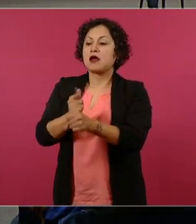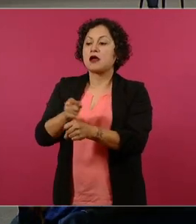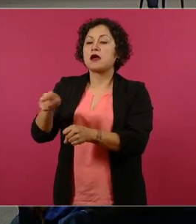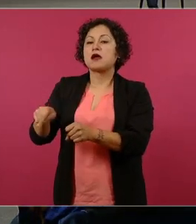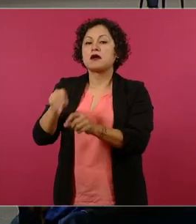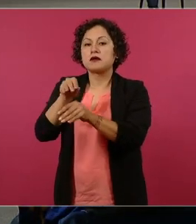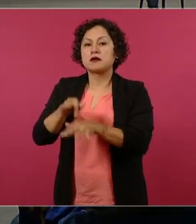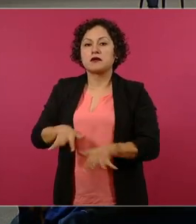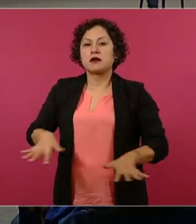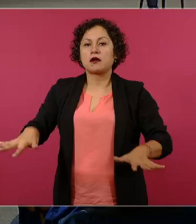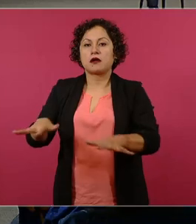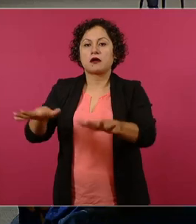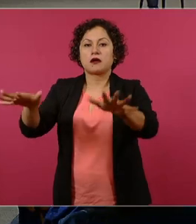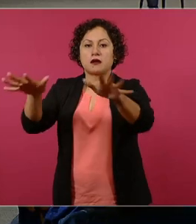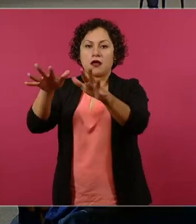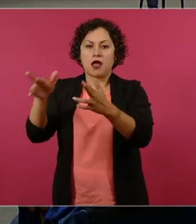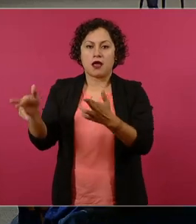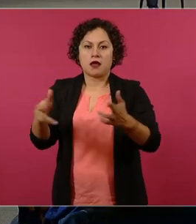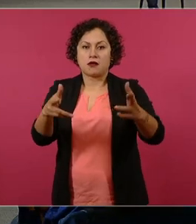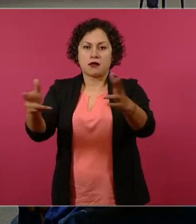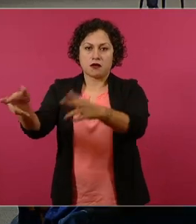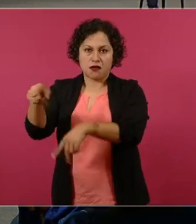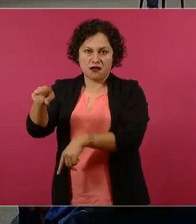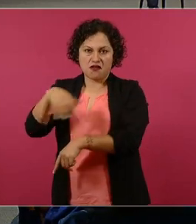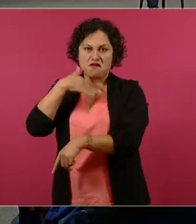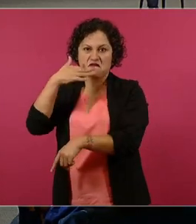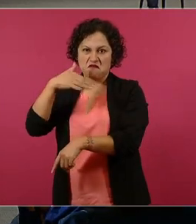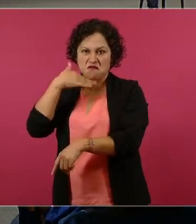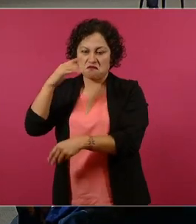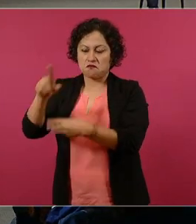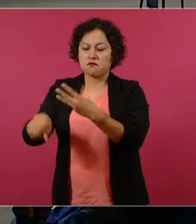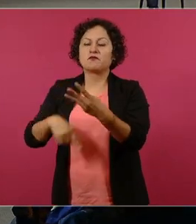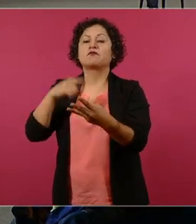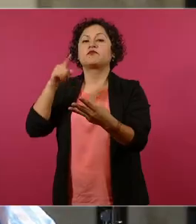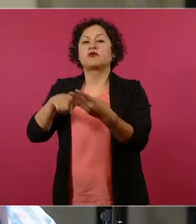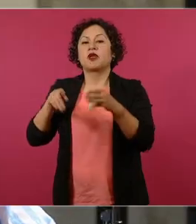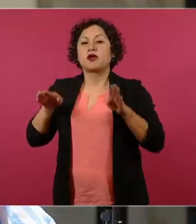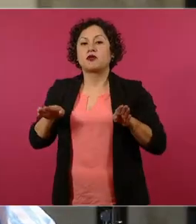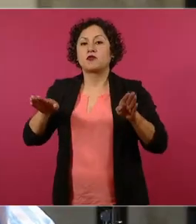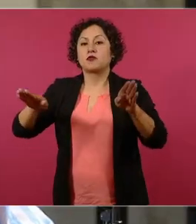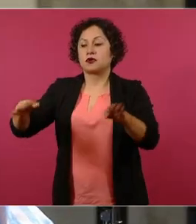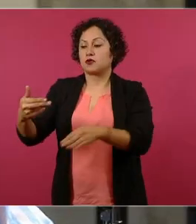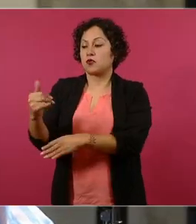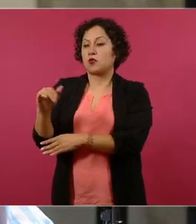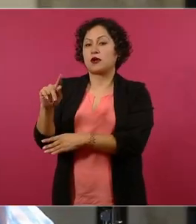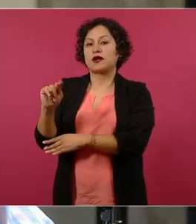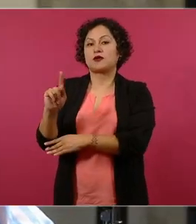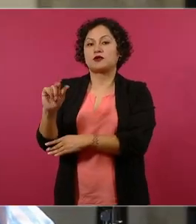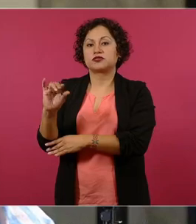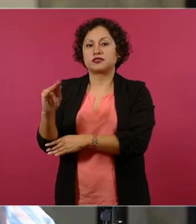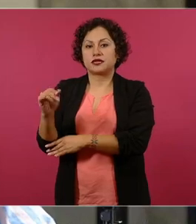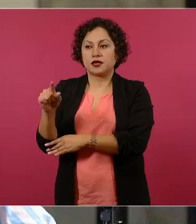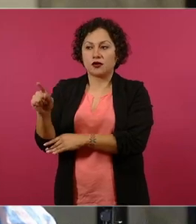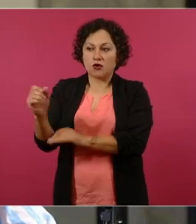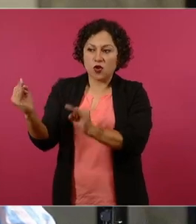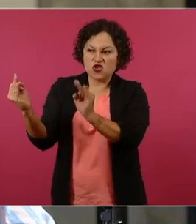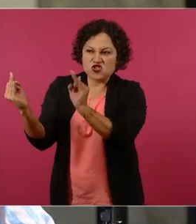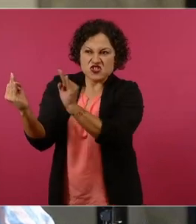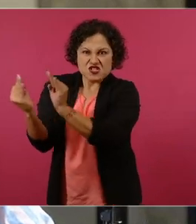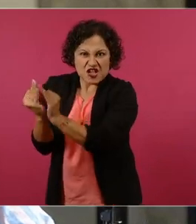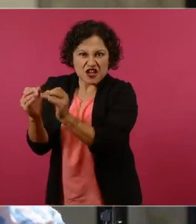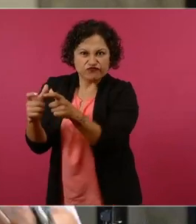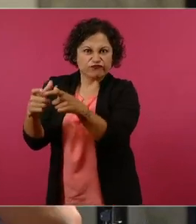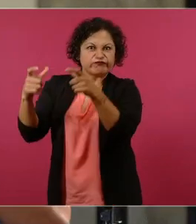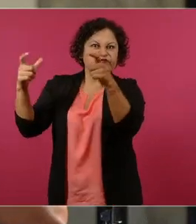constancia de que está a menos de los metros permitidos del Aeropuerto Internacional de Huejotzingo se sabe perfectamente porque eso lo podemos ver a